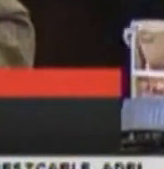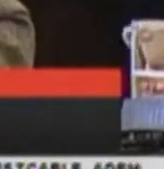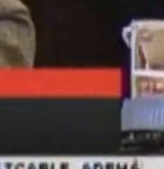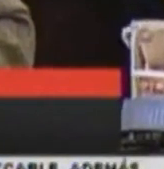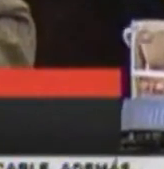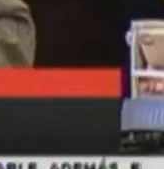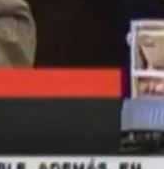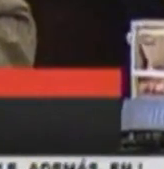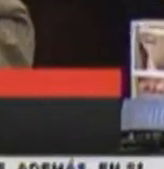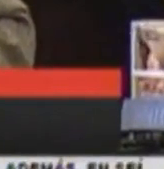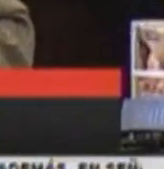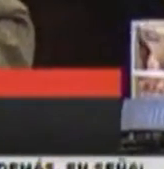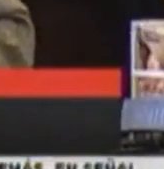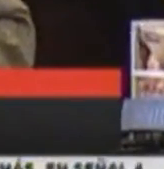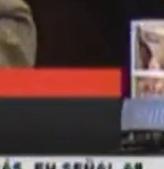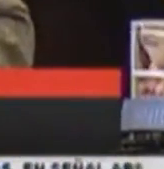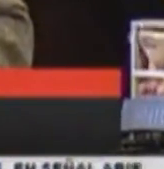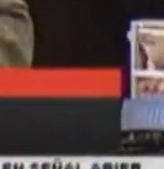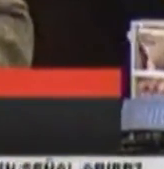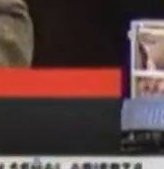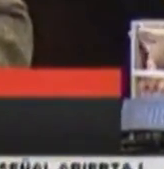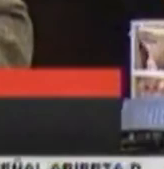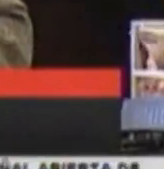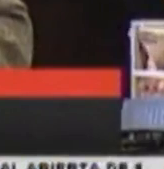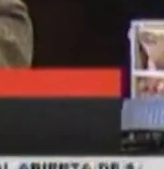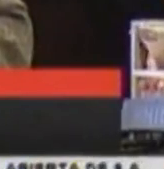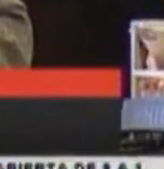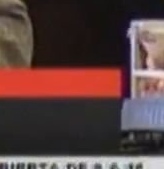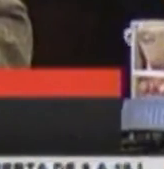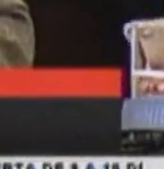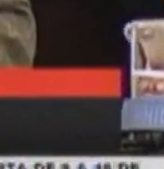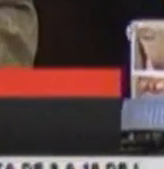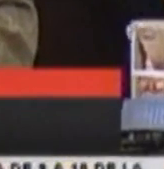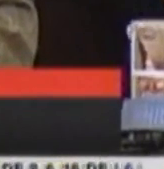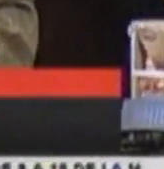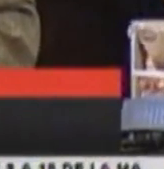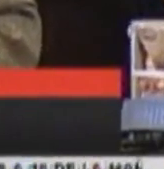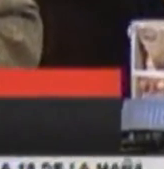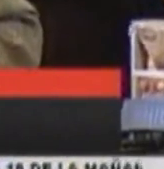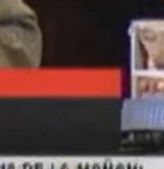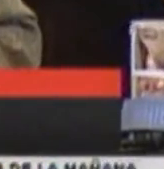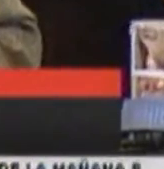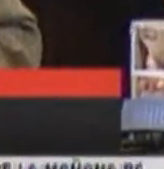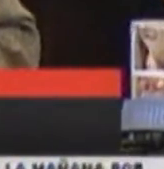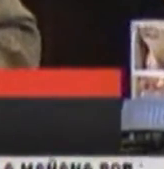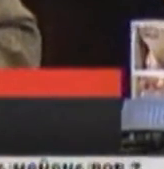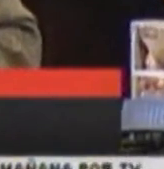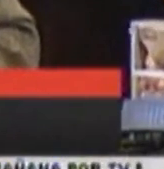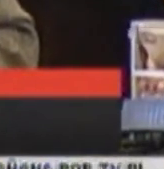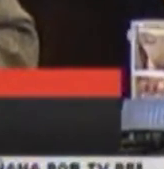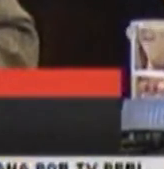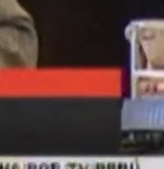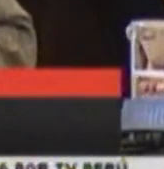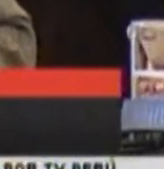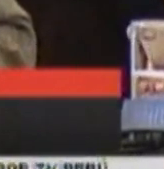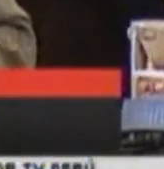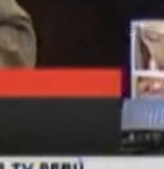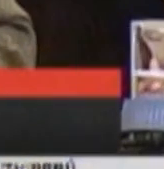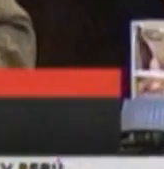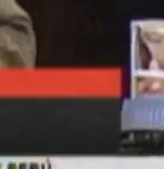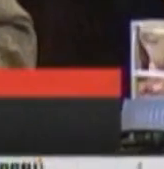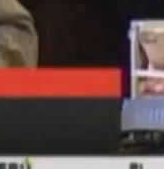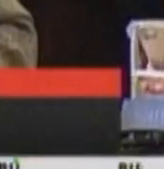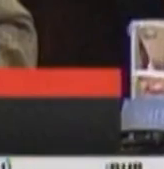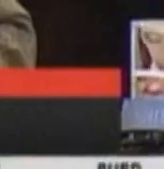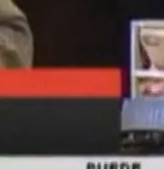2021, por lo menos a 2030. Hay ciertos trazos al 2050 que ya están puestos, principalmente por el cambio